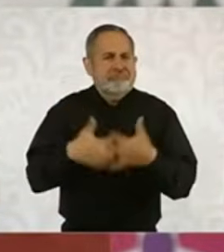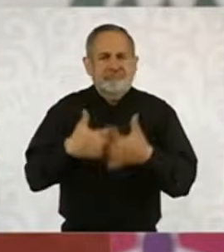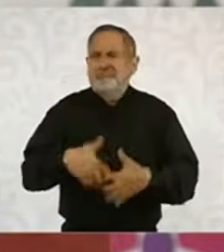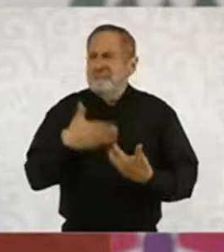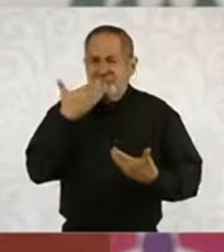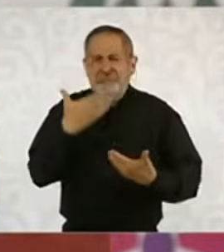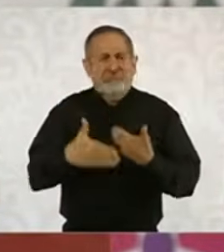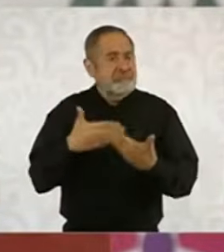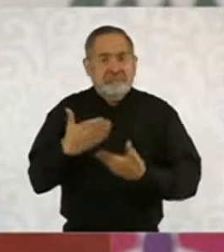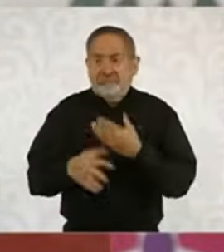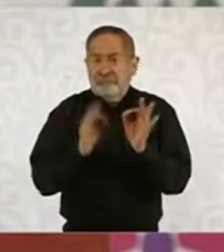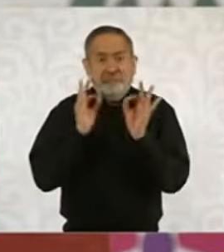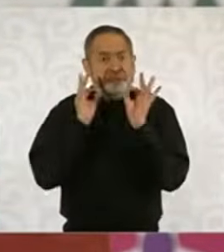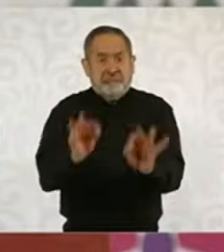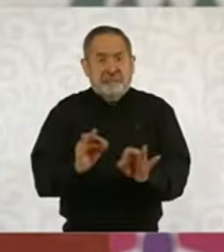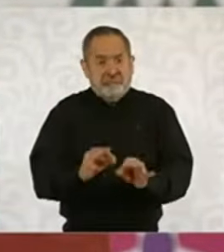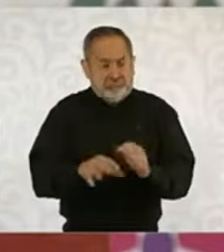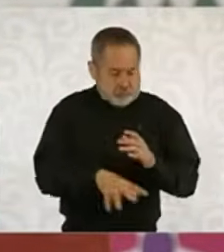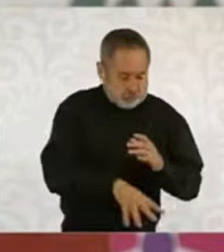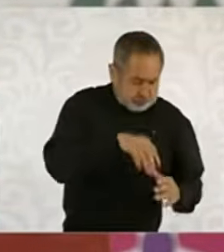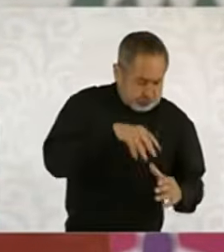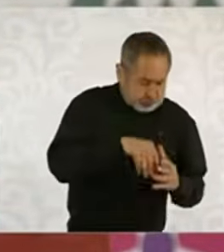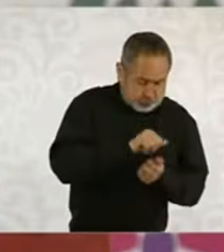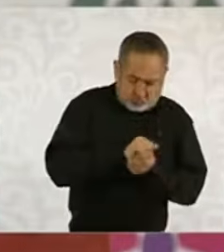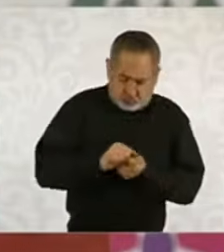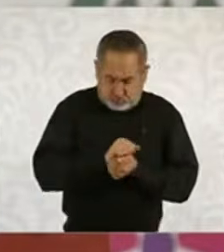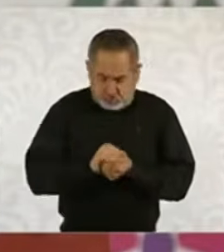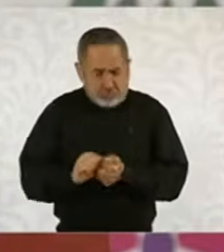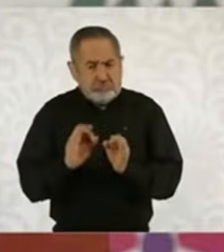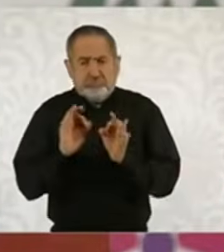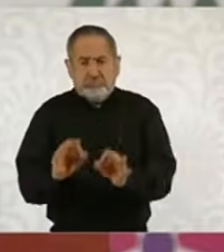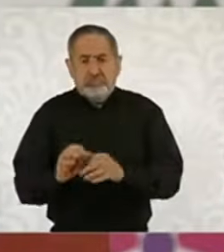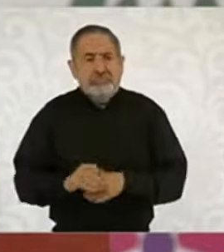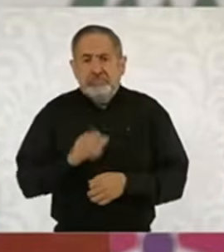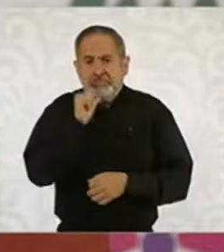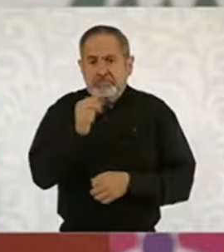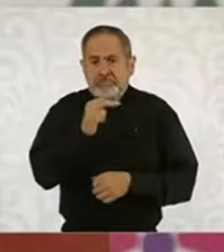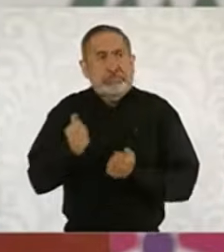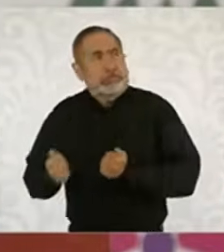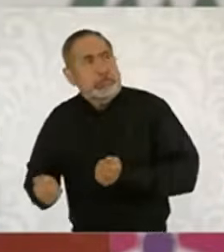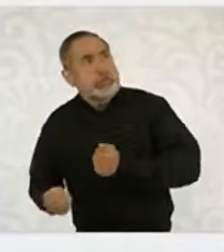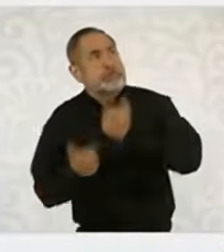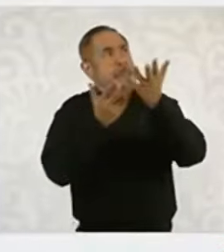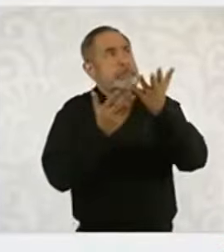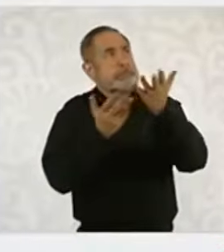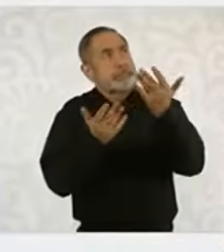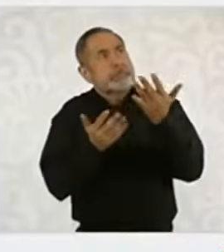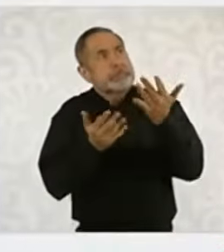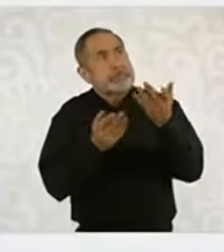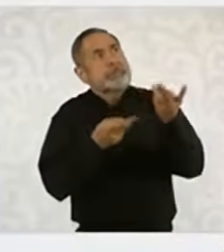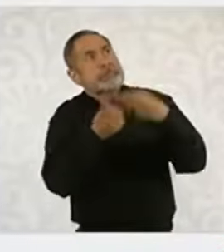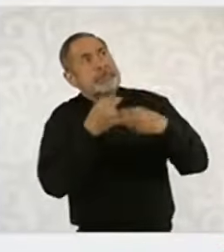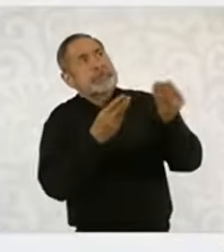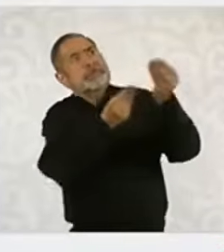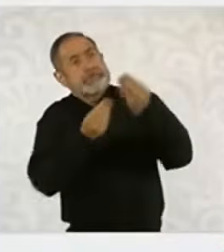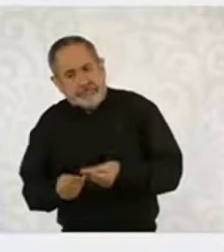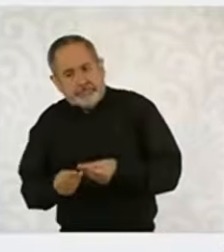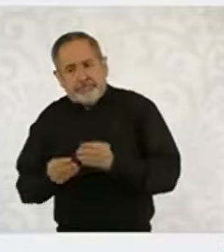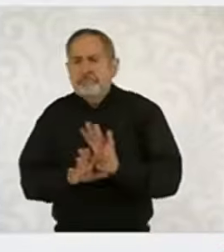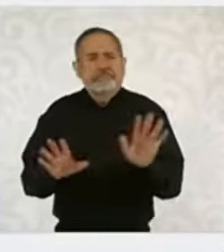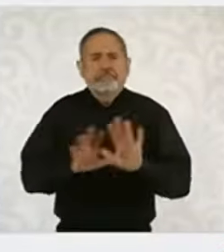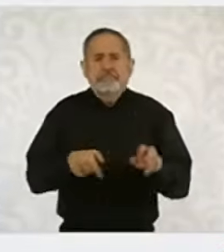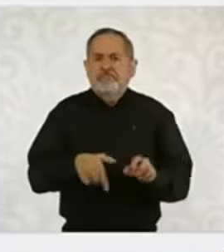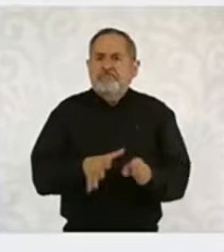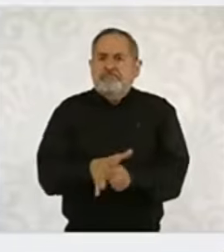Y ya prácticamente se ha disminuido mucho la importación de combustibles. Entonces,